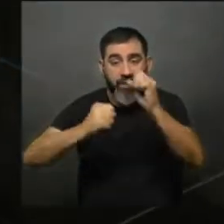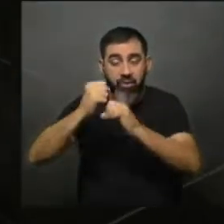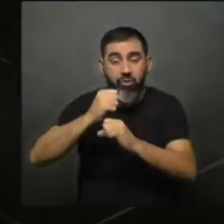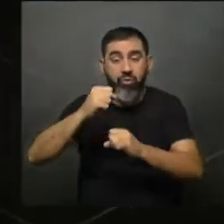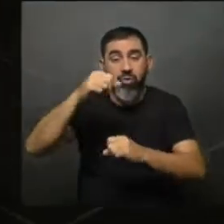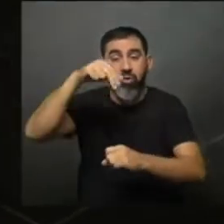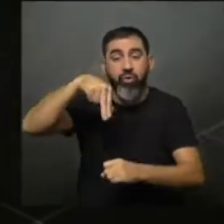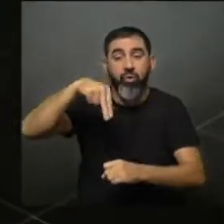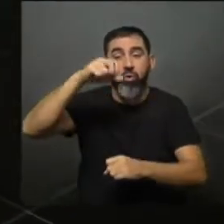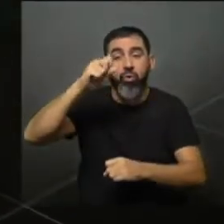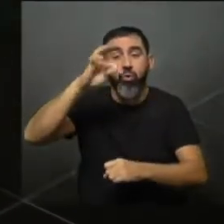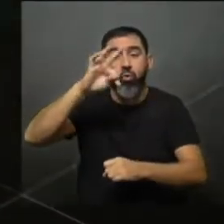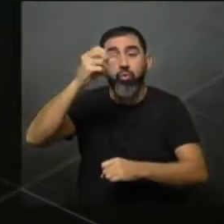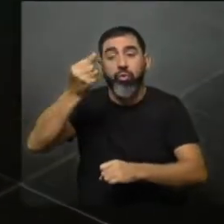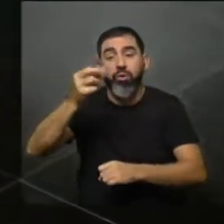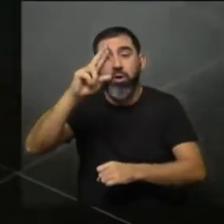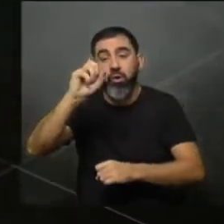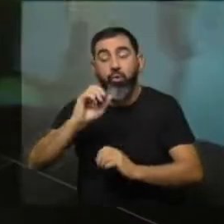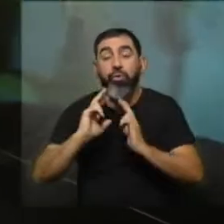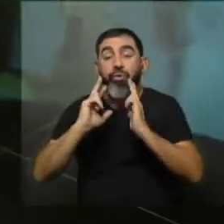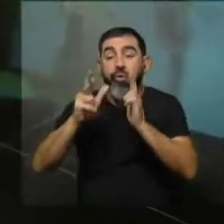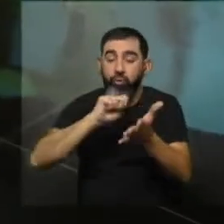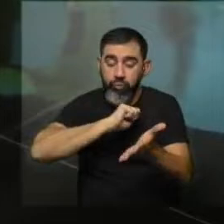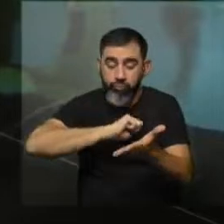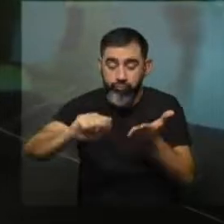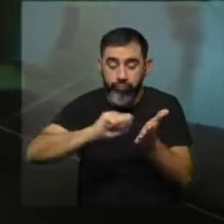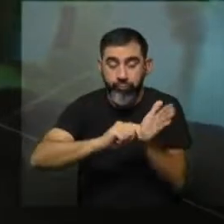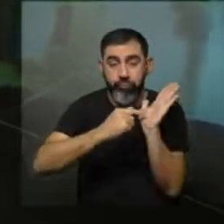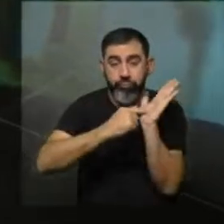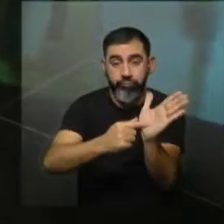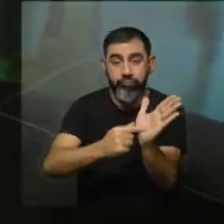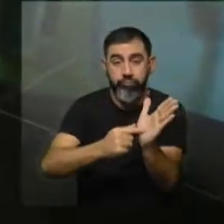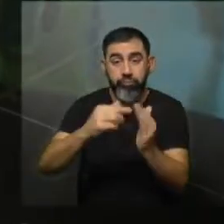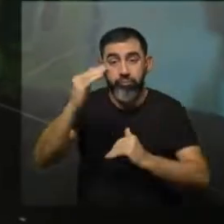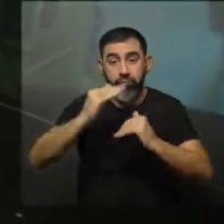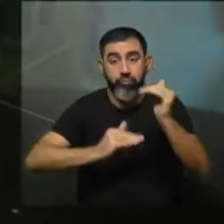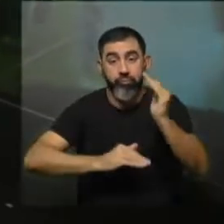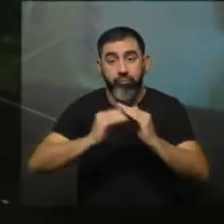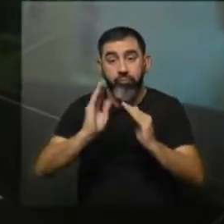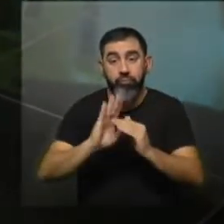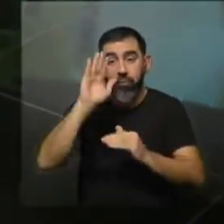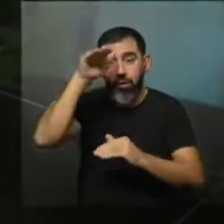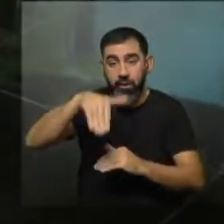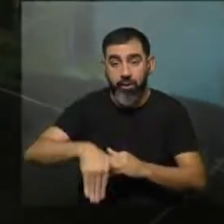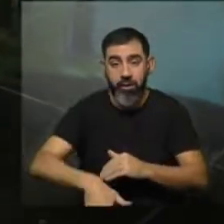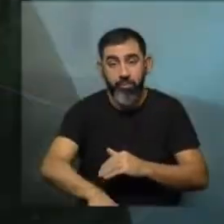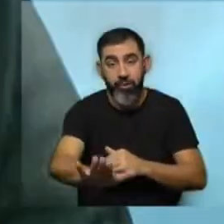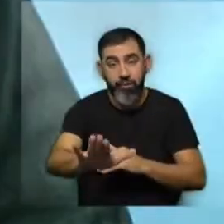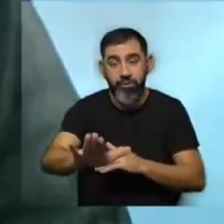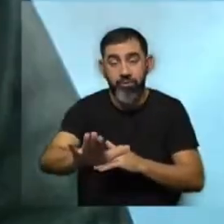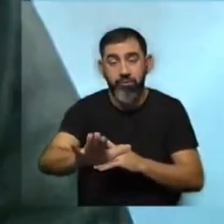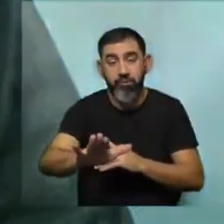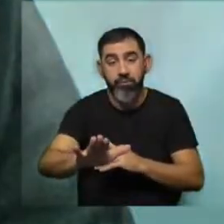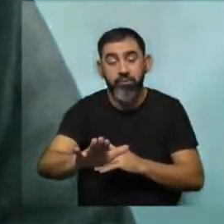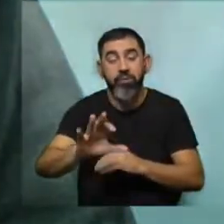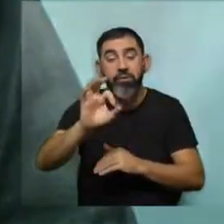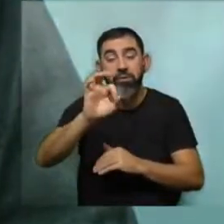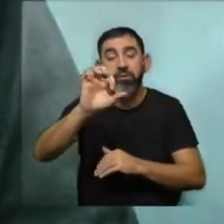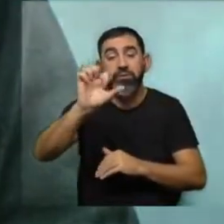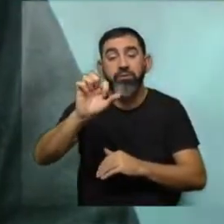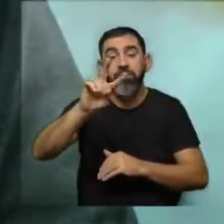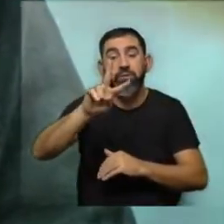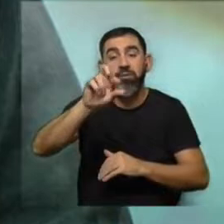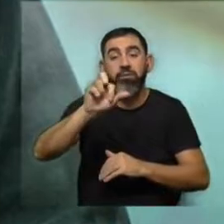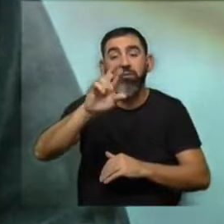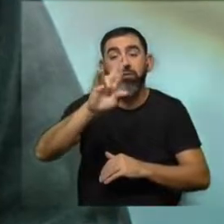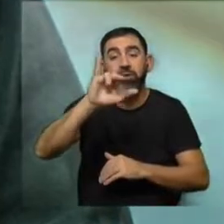Notaro Francesco, dijo y dejó escrito que luego de construir la represa en cuestión, que estaban hablando ya de construir Paso Severino, habría